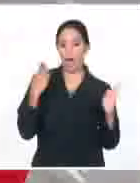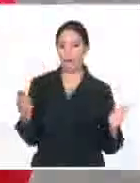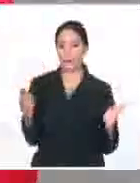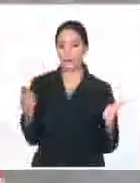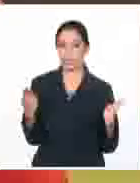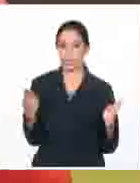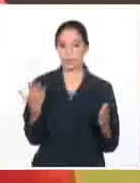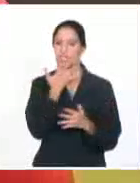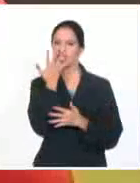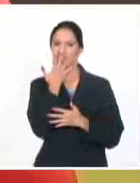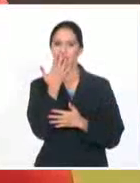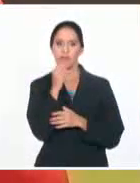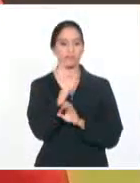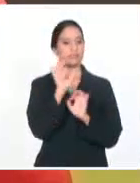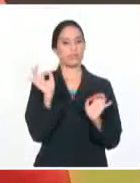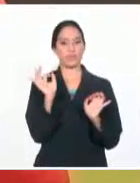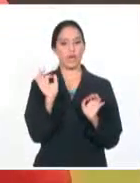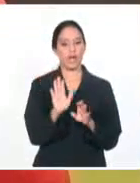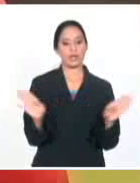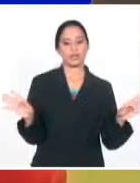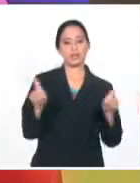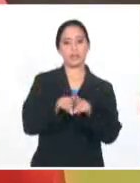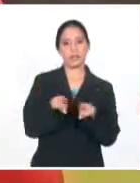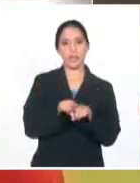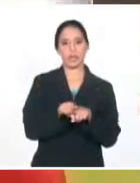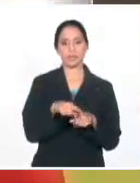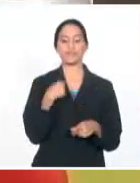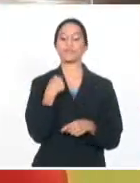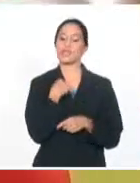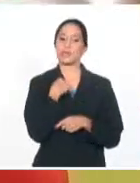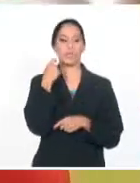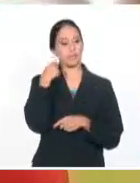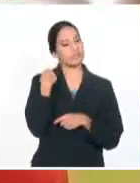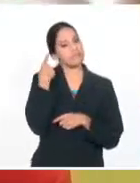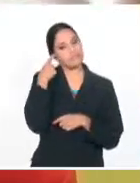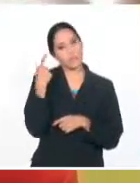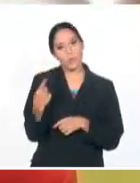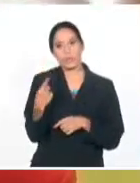quien lo separe. Es la persona que me acompaña a todos los lugares